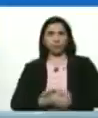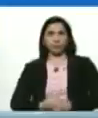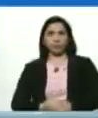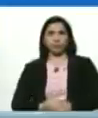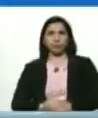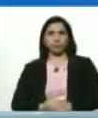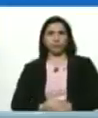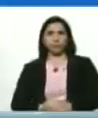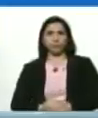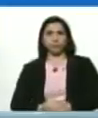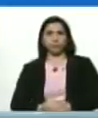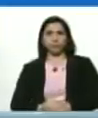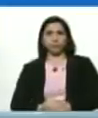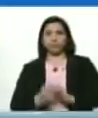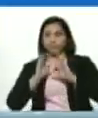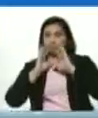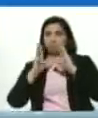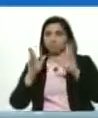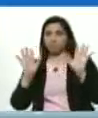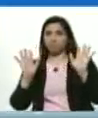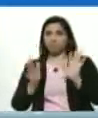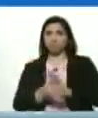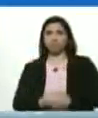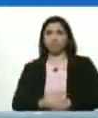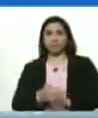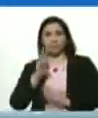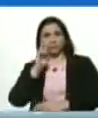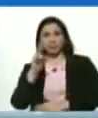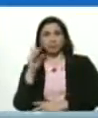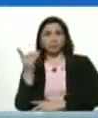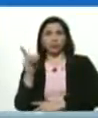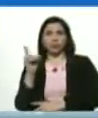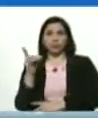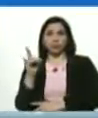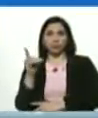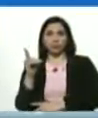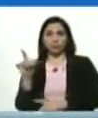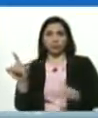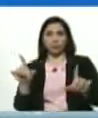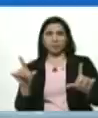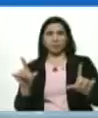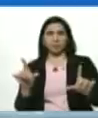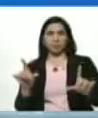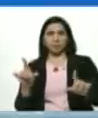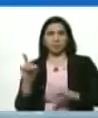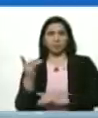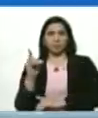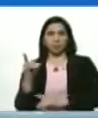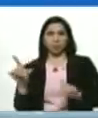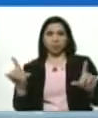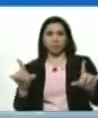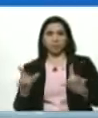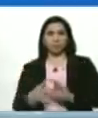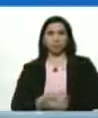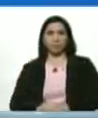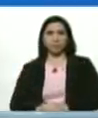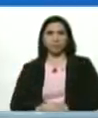valga el comentario estaba viendo en bolivia te ver en bolivia t